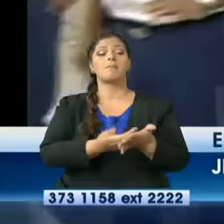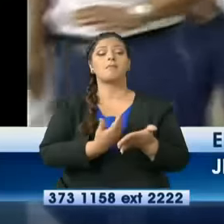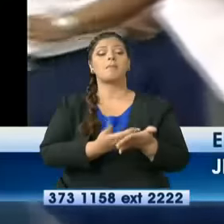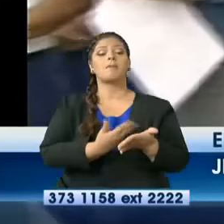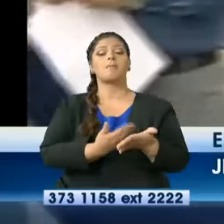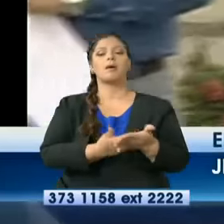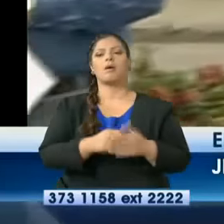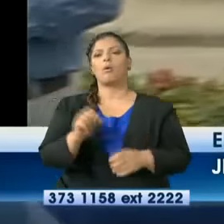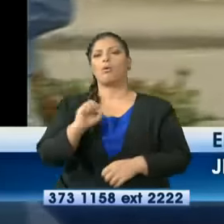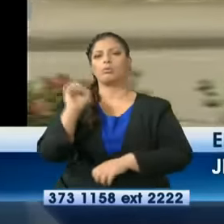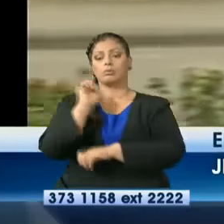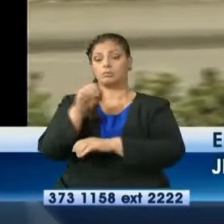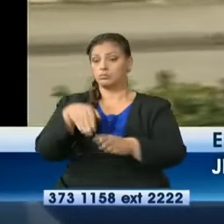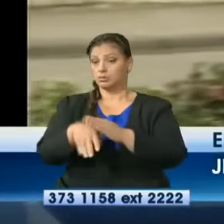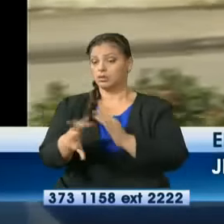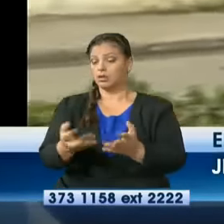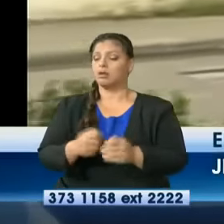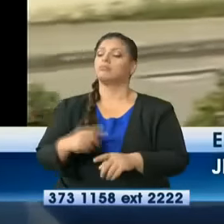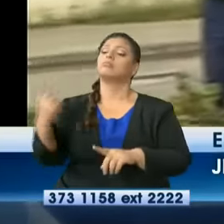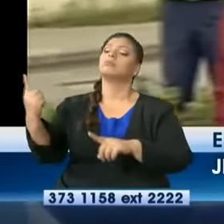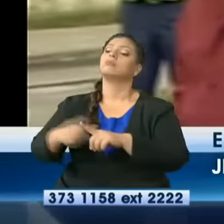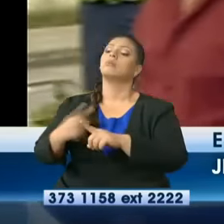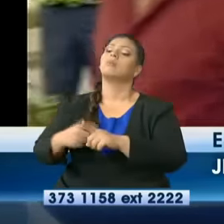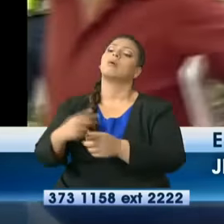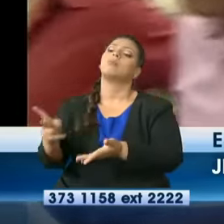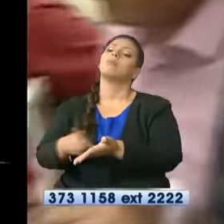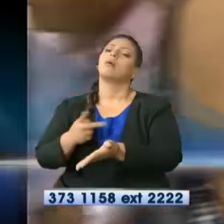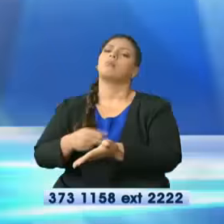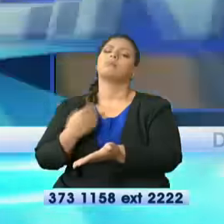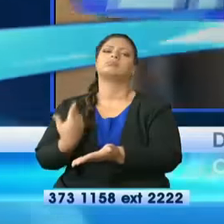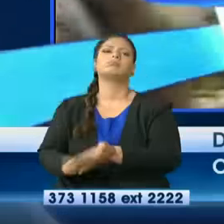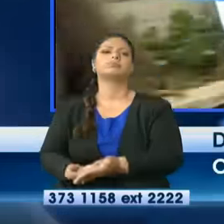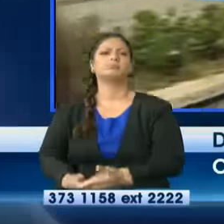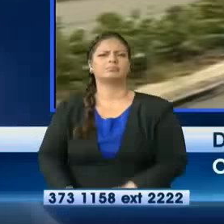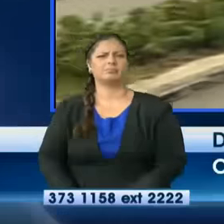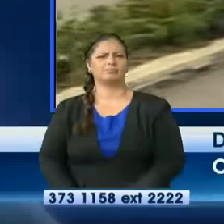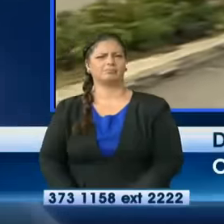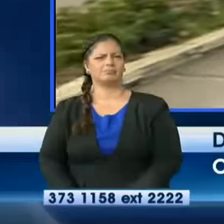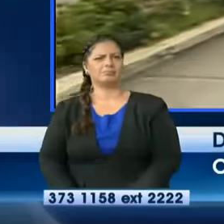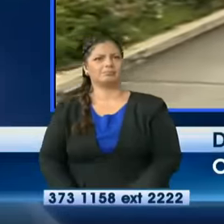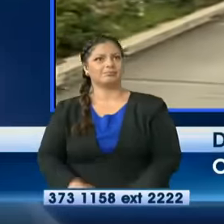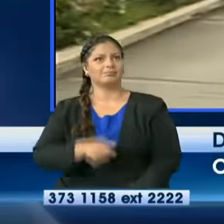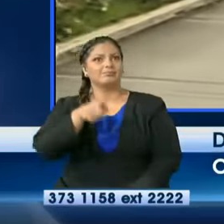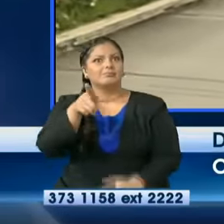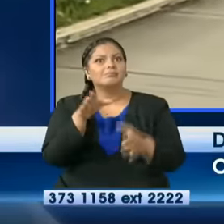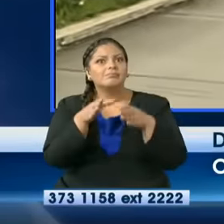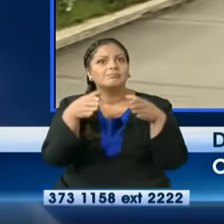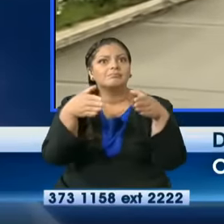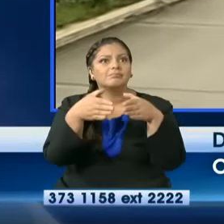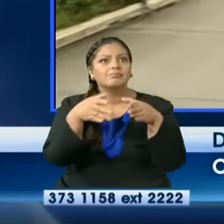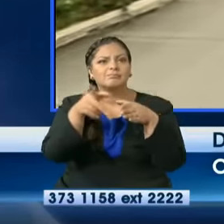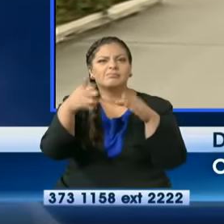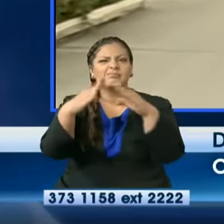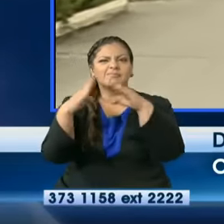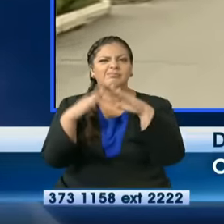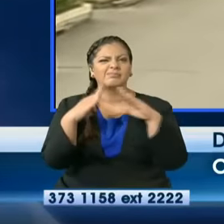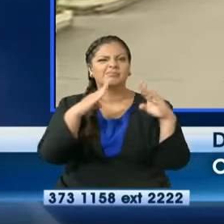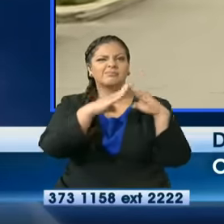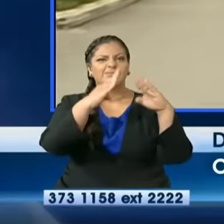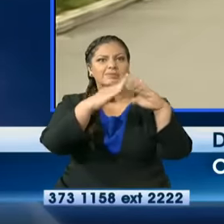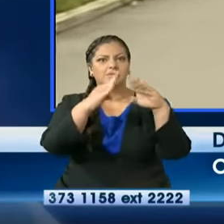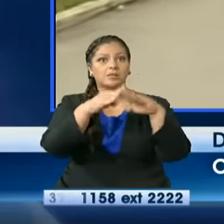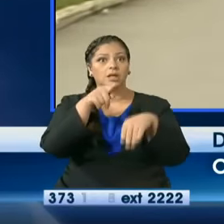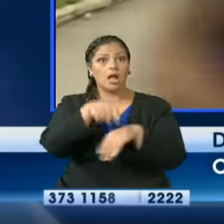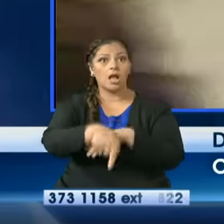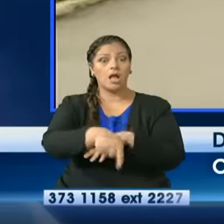totalmente irregulares e informales. Una pregunta, ¿es decir que el dirigente de la Ciudadela era el que organizaba el servicio de expreso escolar?